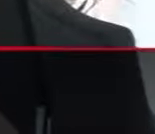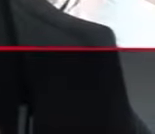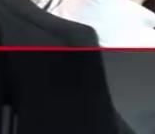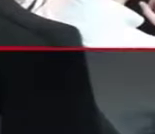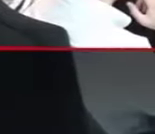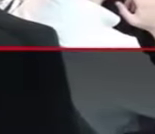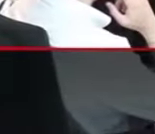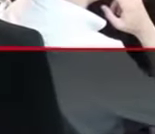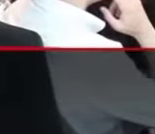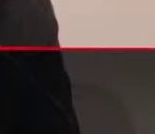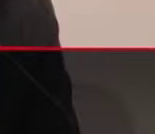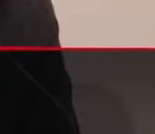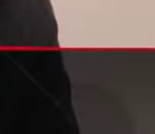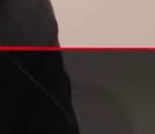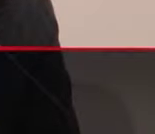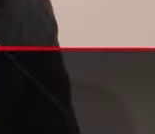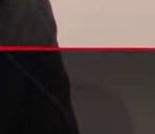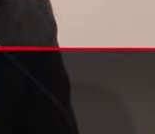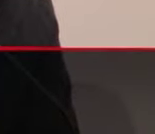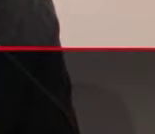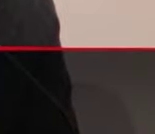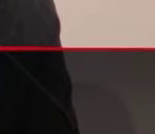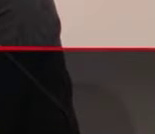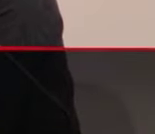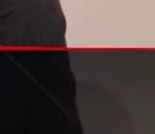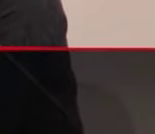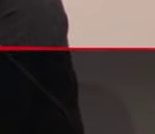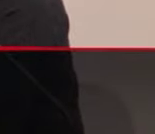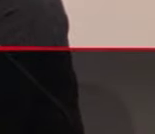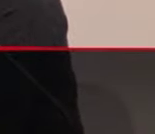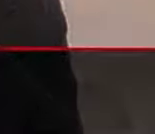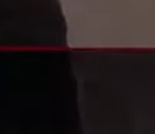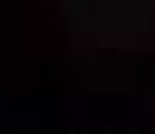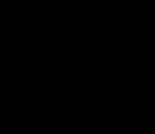cuenta la actual coyuntura, se ha decidido mantener los precios de abonos y entradas.